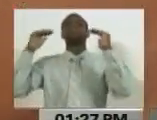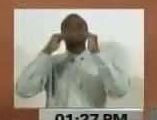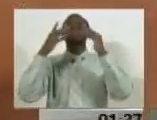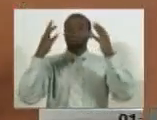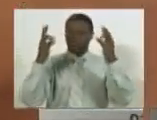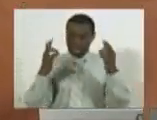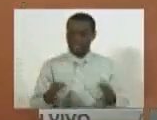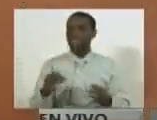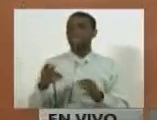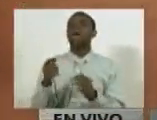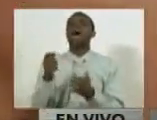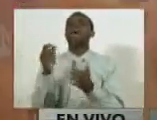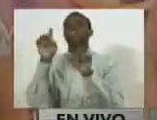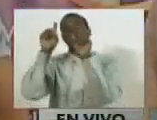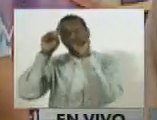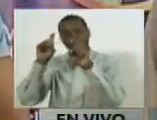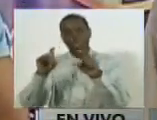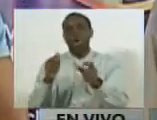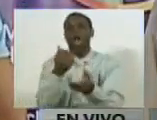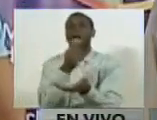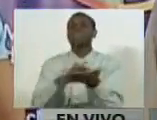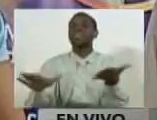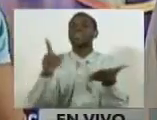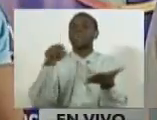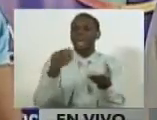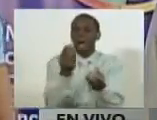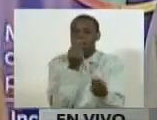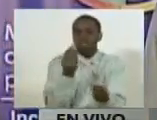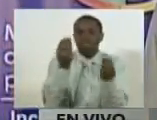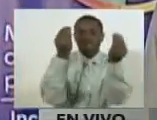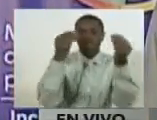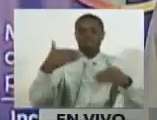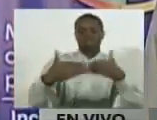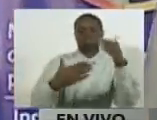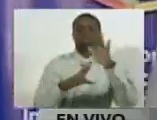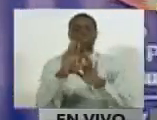de calidad para todos y para todas. Ese es el concepto